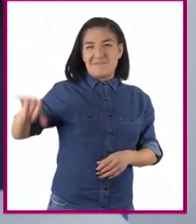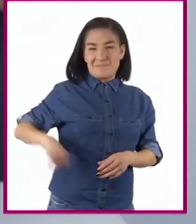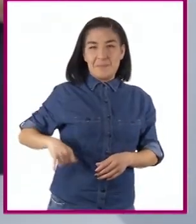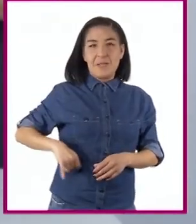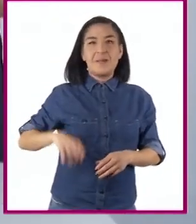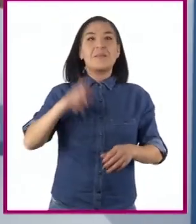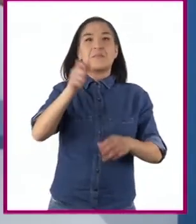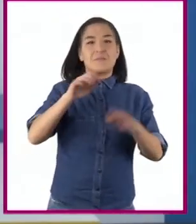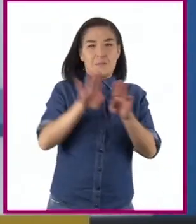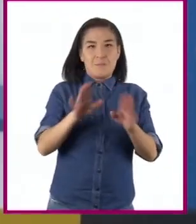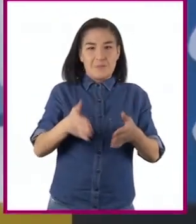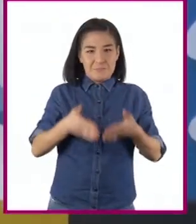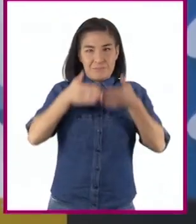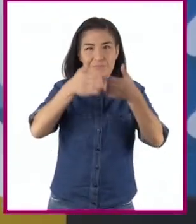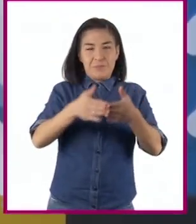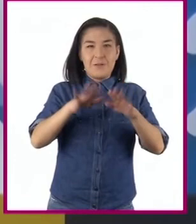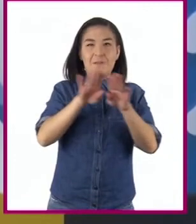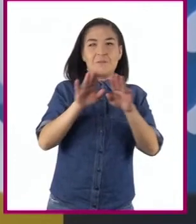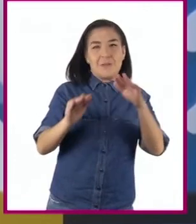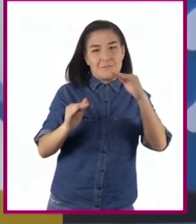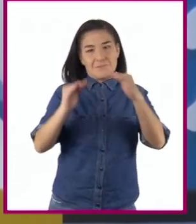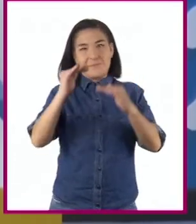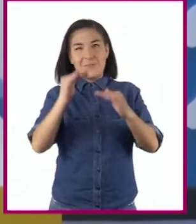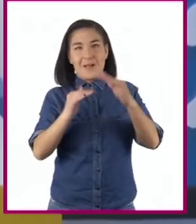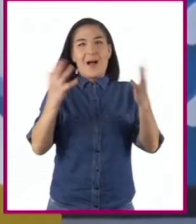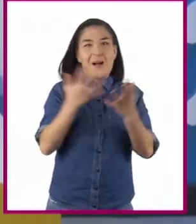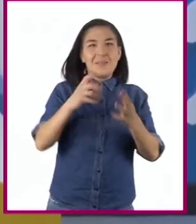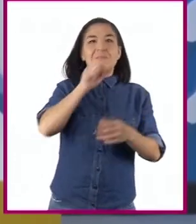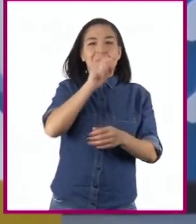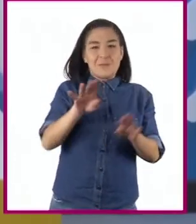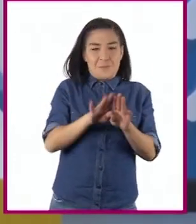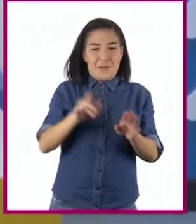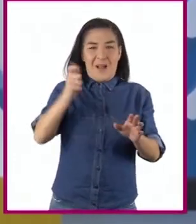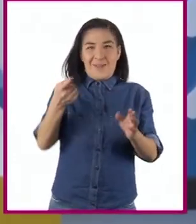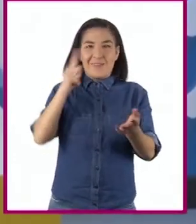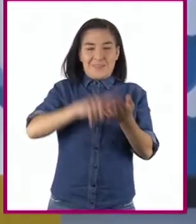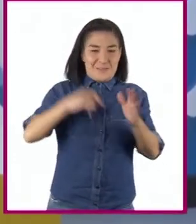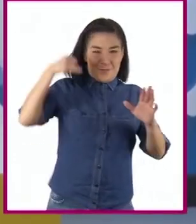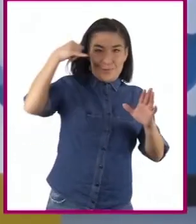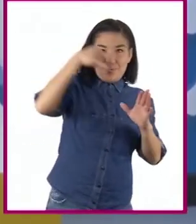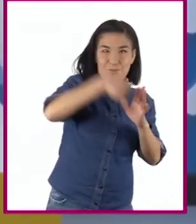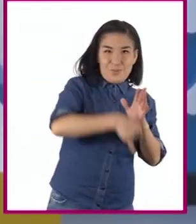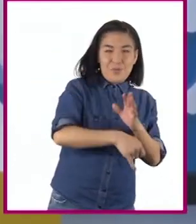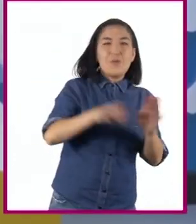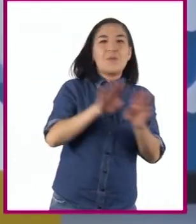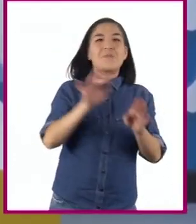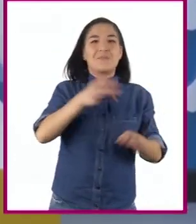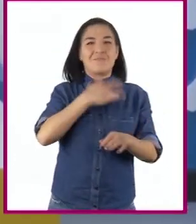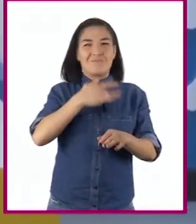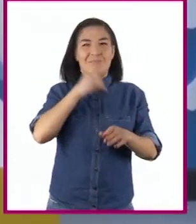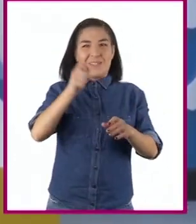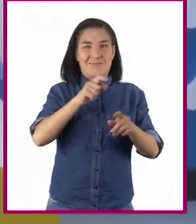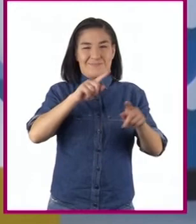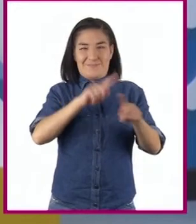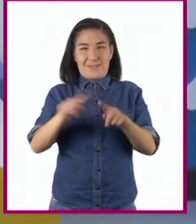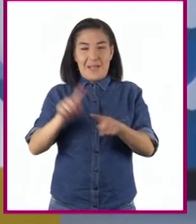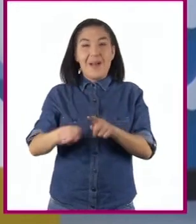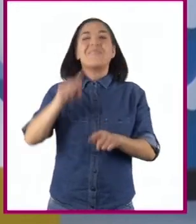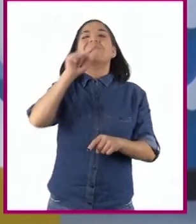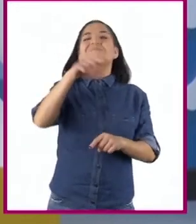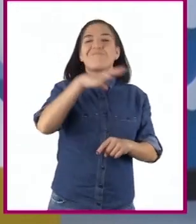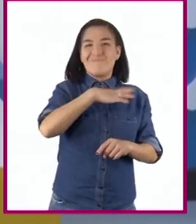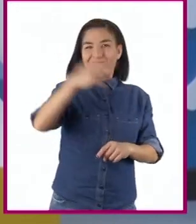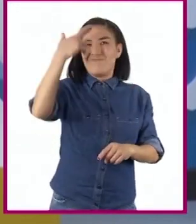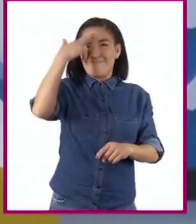Los submarinos. Los submarinos son capaces de mantenerse en distintas profundidades o de salir a la superficie. Tiene razón,